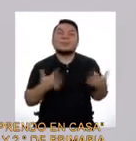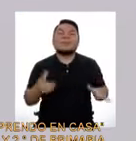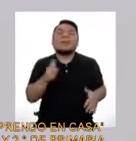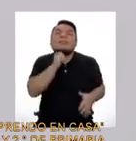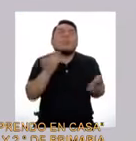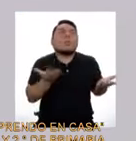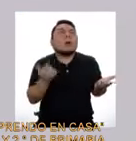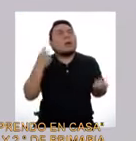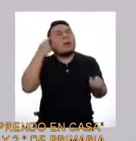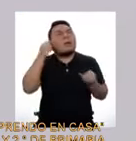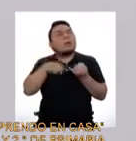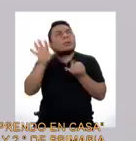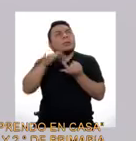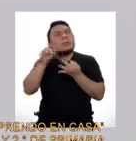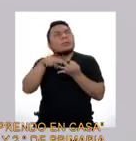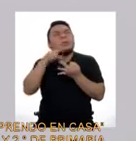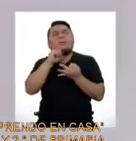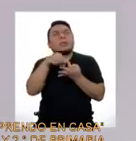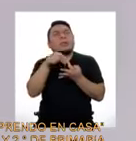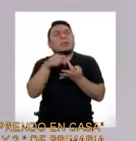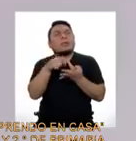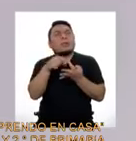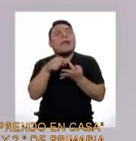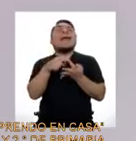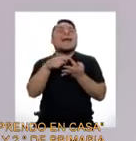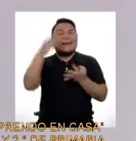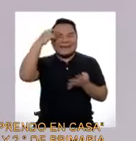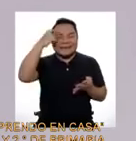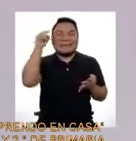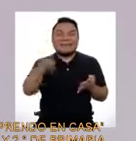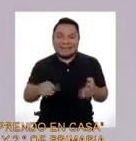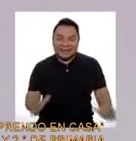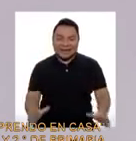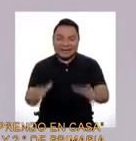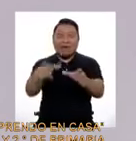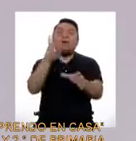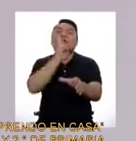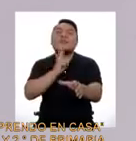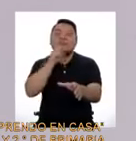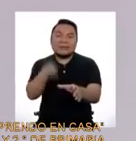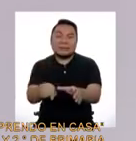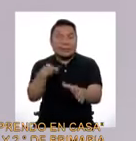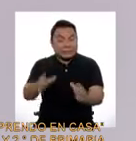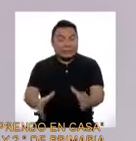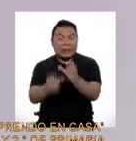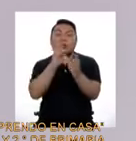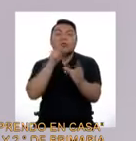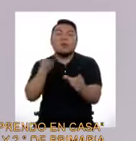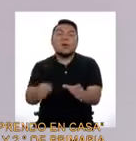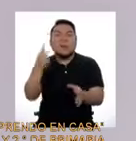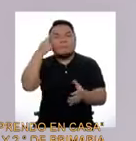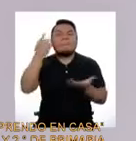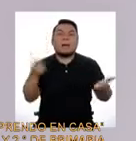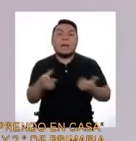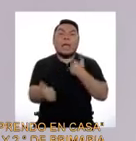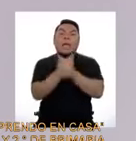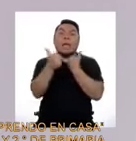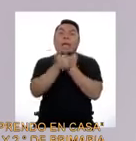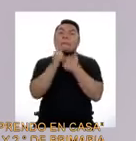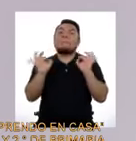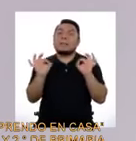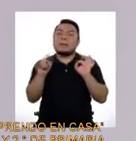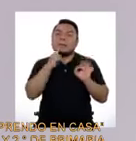falta? Déjenme pensar un momentito. Ya lo tengo, el tacho rojo. Este tacho es para los residuos peligrosos,